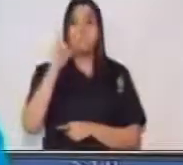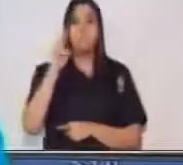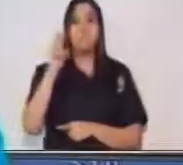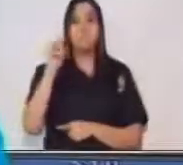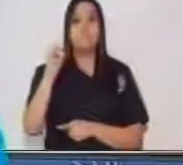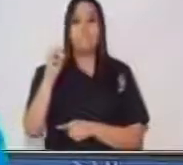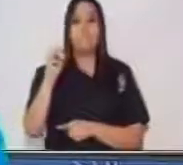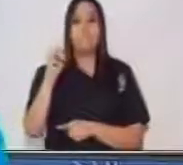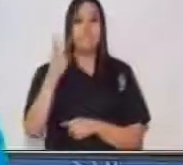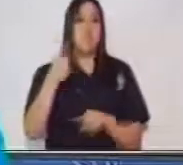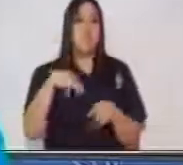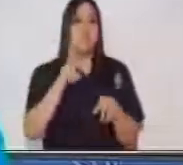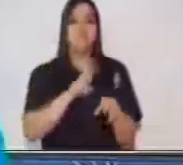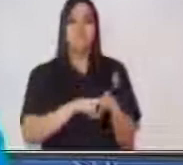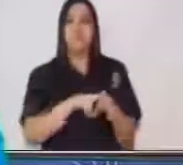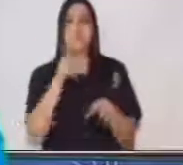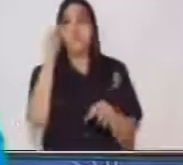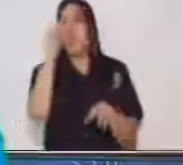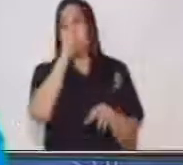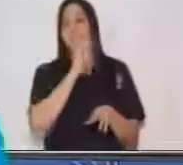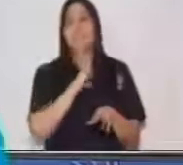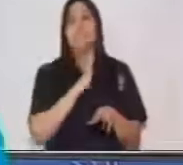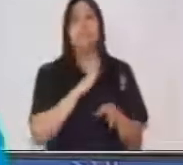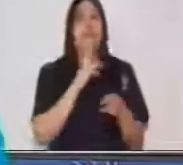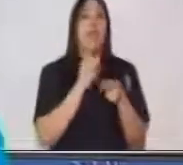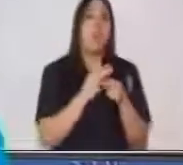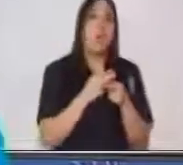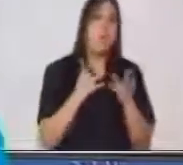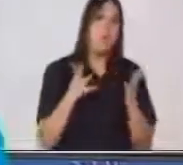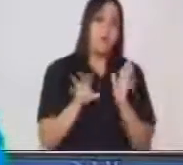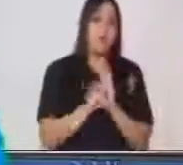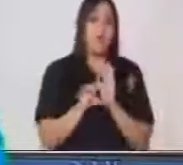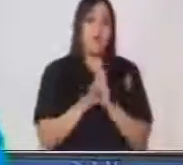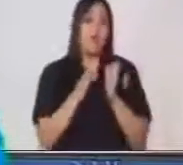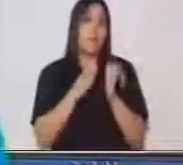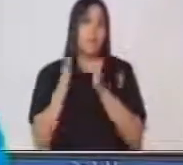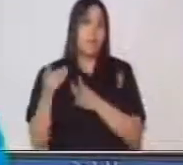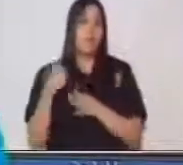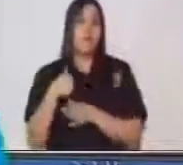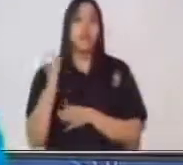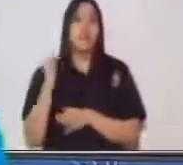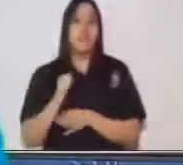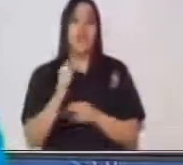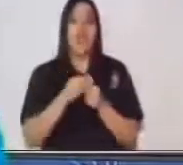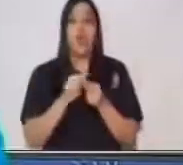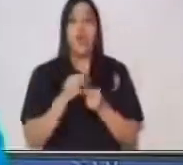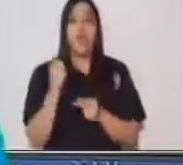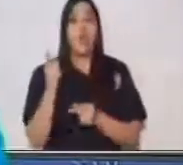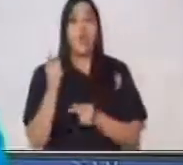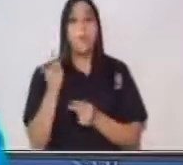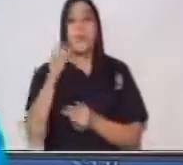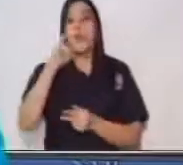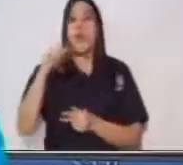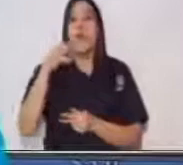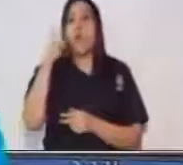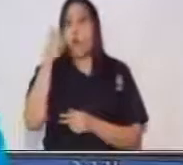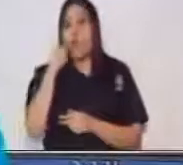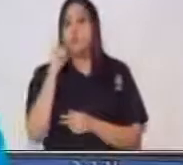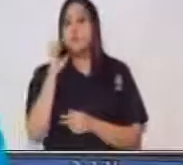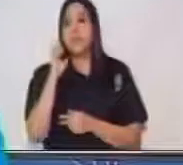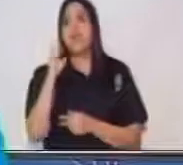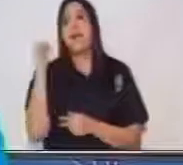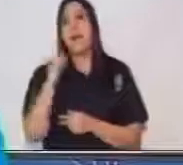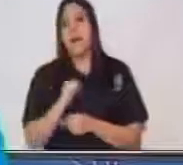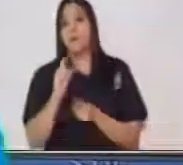propio del granjero. Si colocáramos el granjero José, por ejemplo, José entonces sería el sustantivo propio.